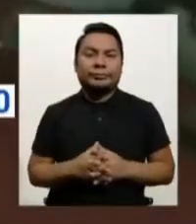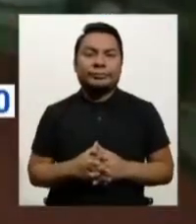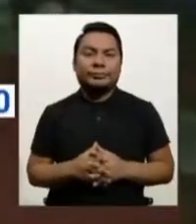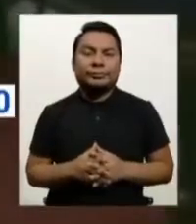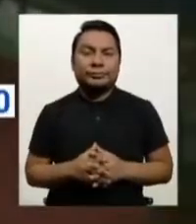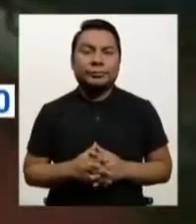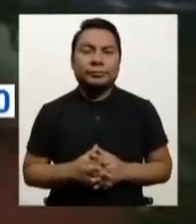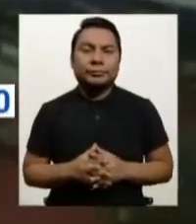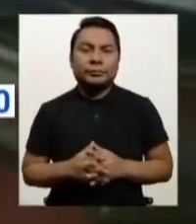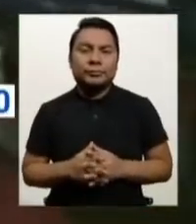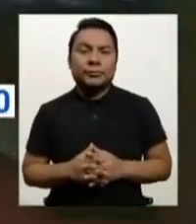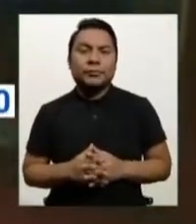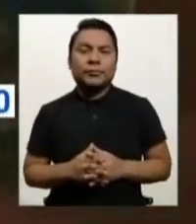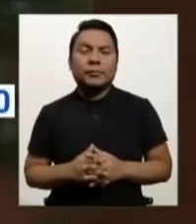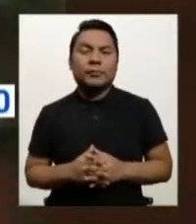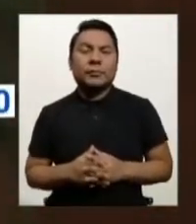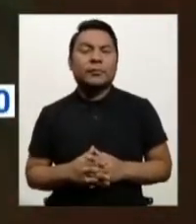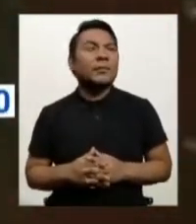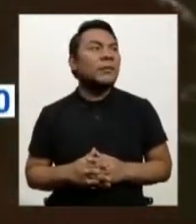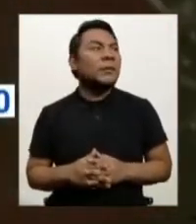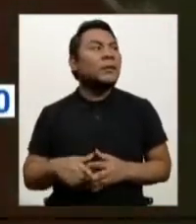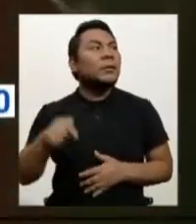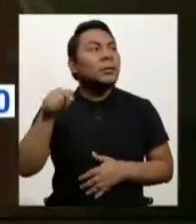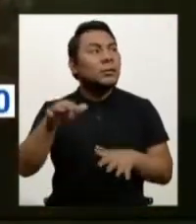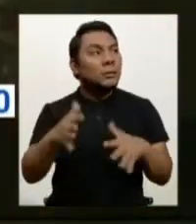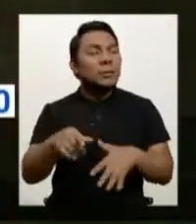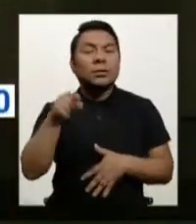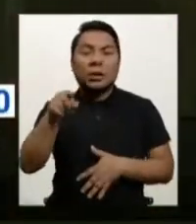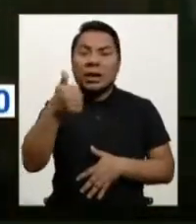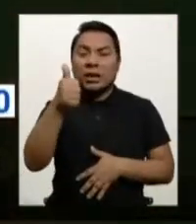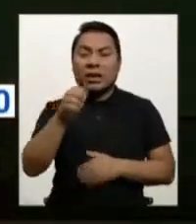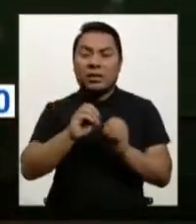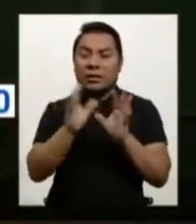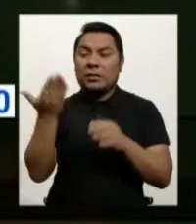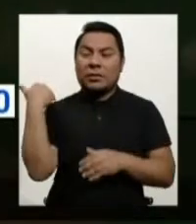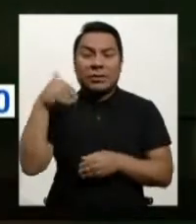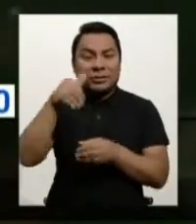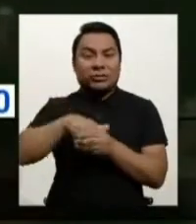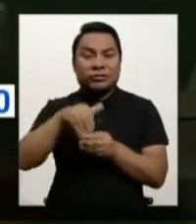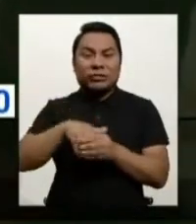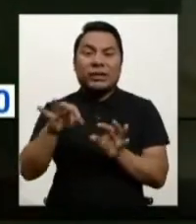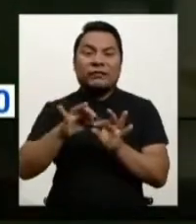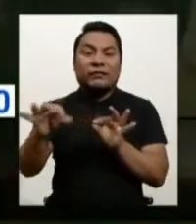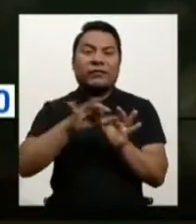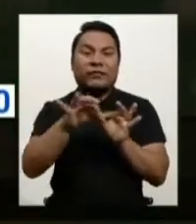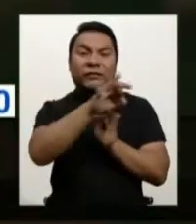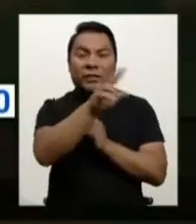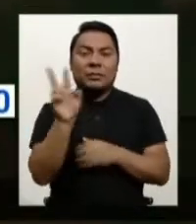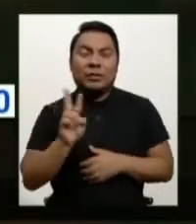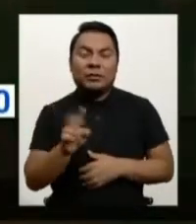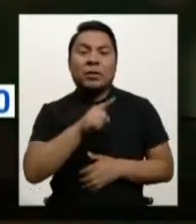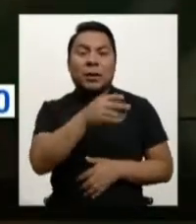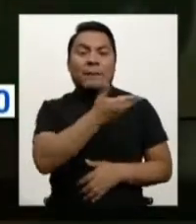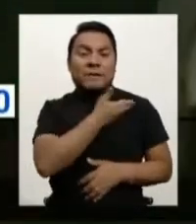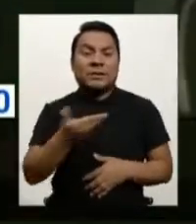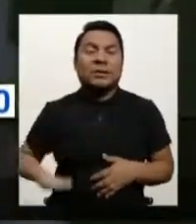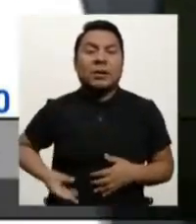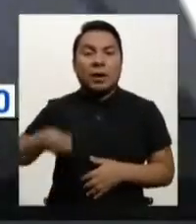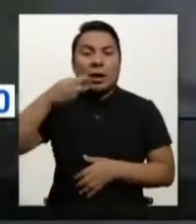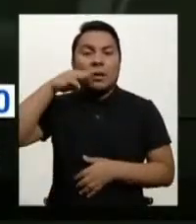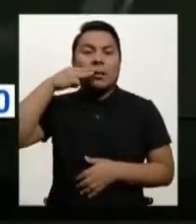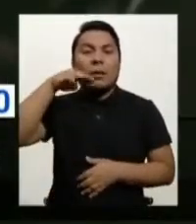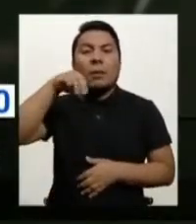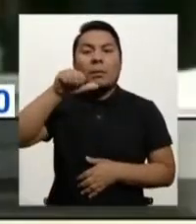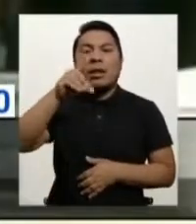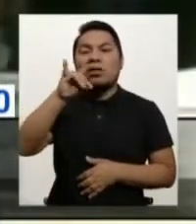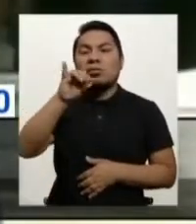Recibido en el despacho de Miraflores. A casi más de 10 días de las elecciones regionales, el presidente Nicolás Maduro